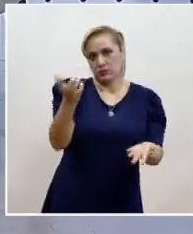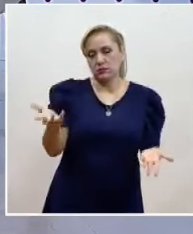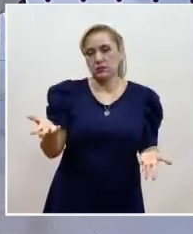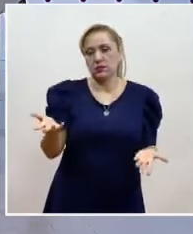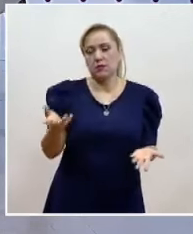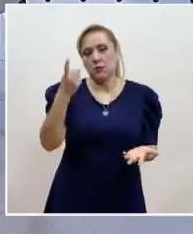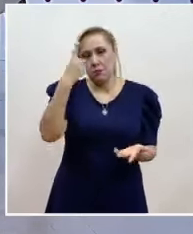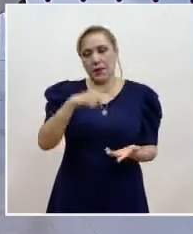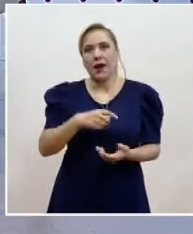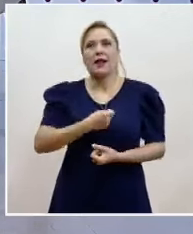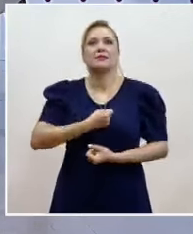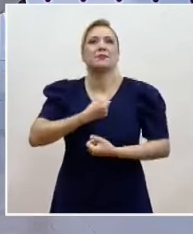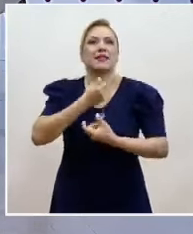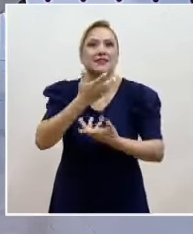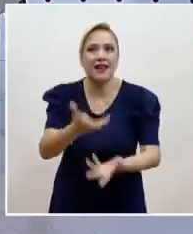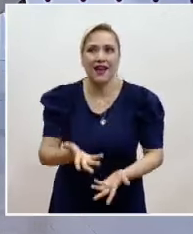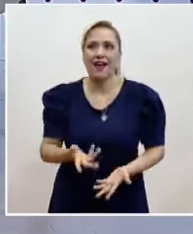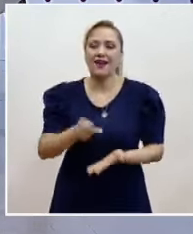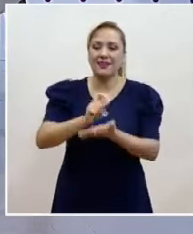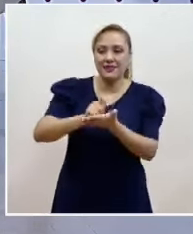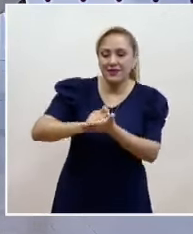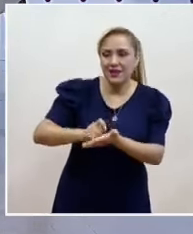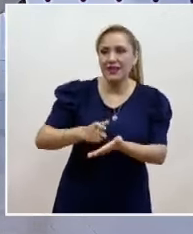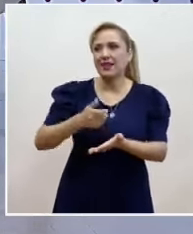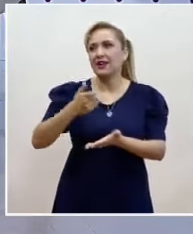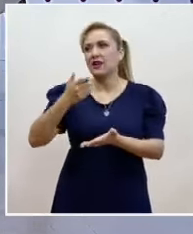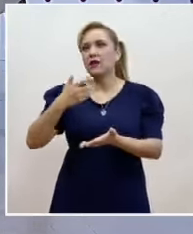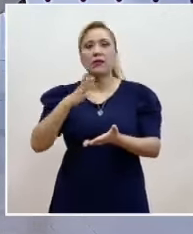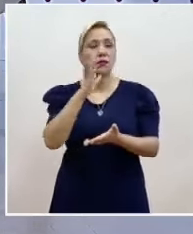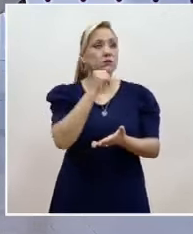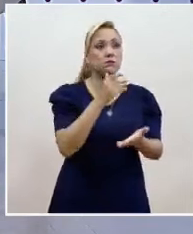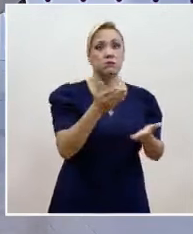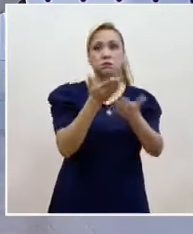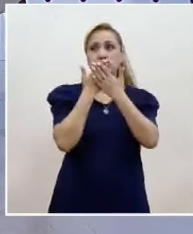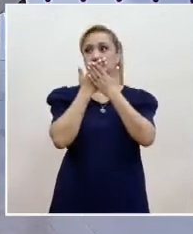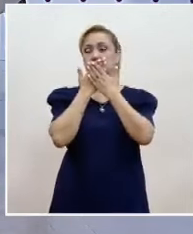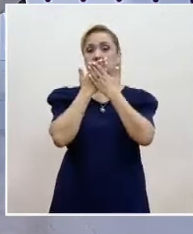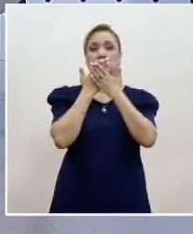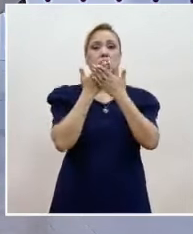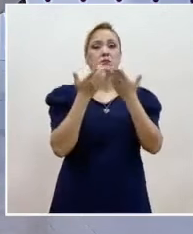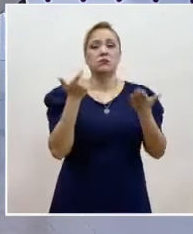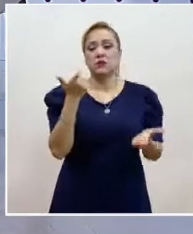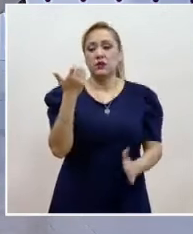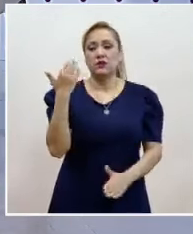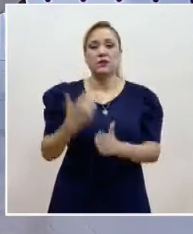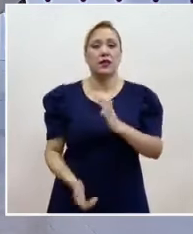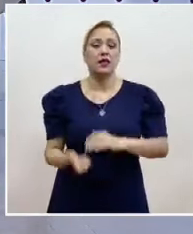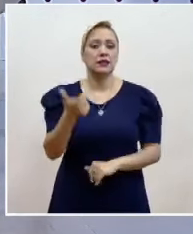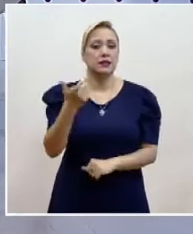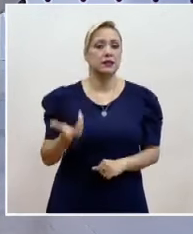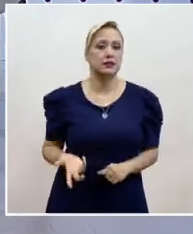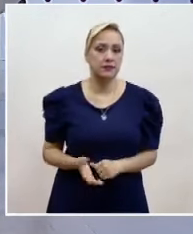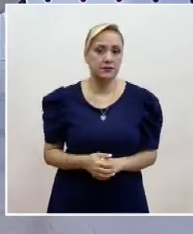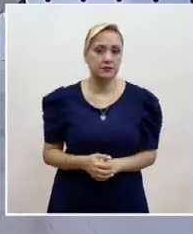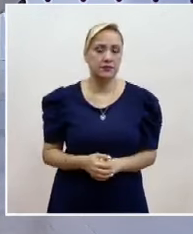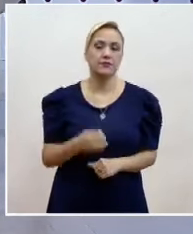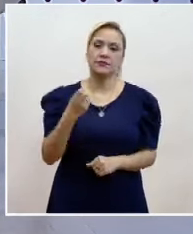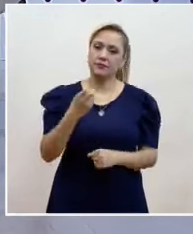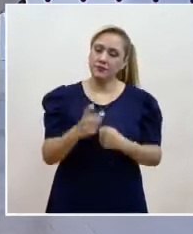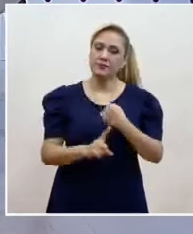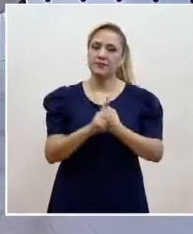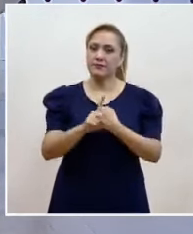manera de expresar una idea y se puede bloquear la circulación de esas ideas, pues está ahí teniendo un problema. Me parece que